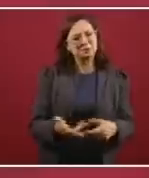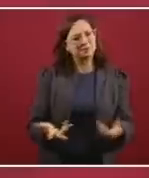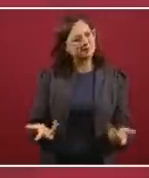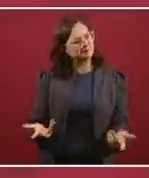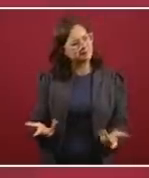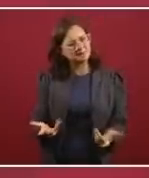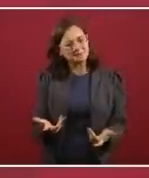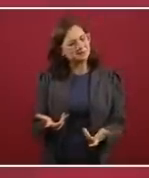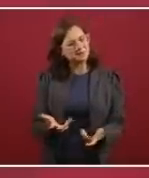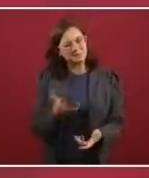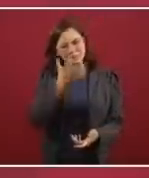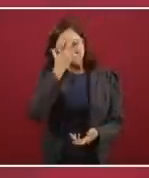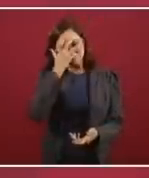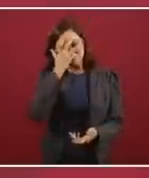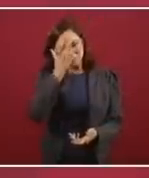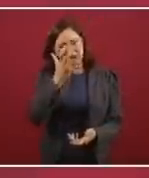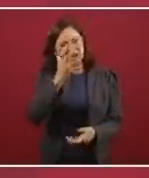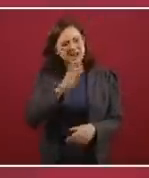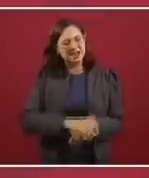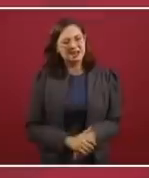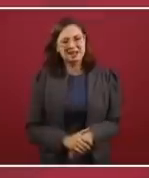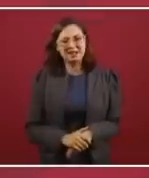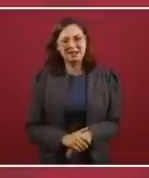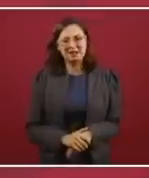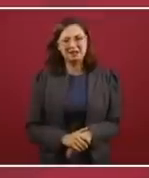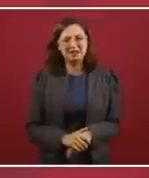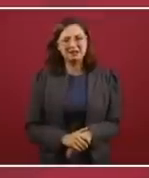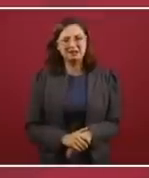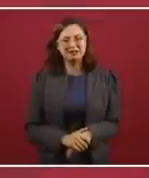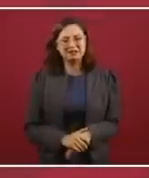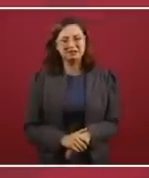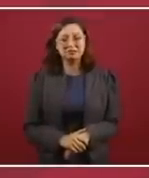cosas. Y así se la pasaron